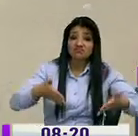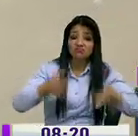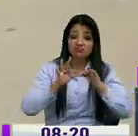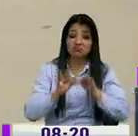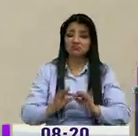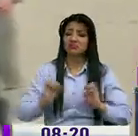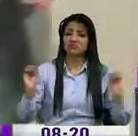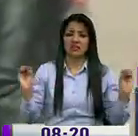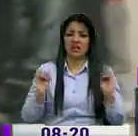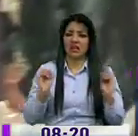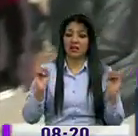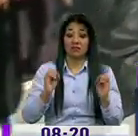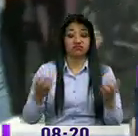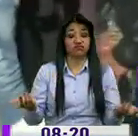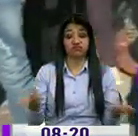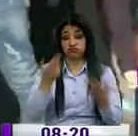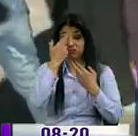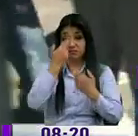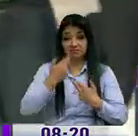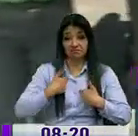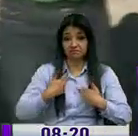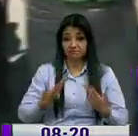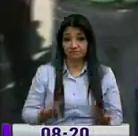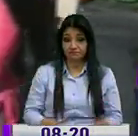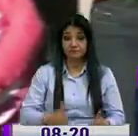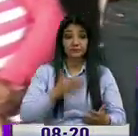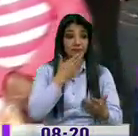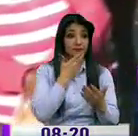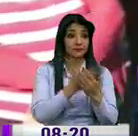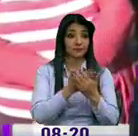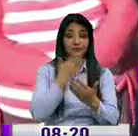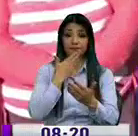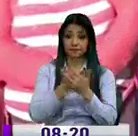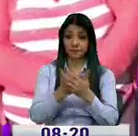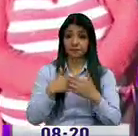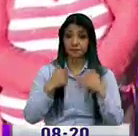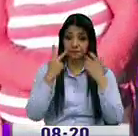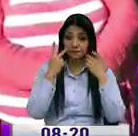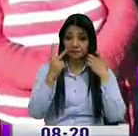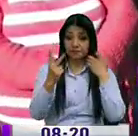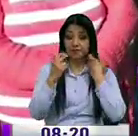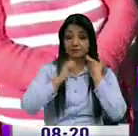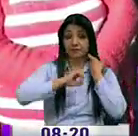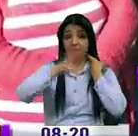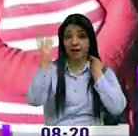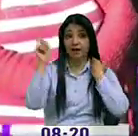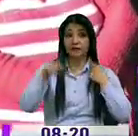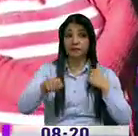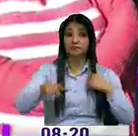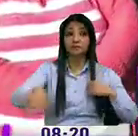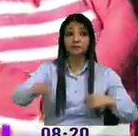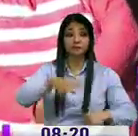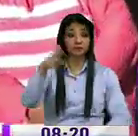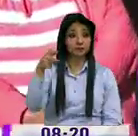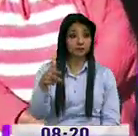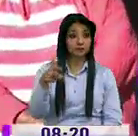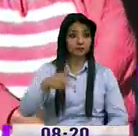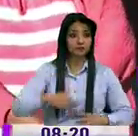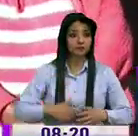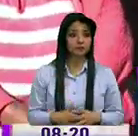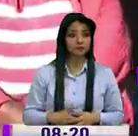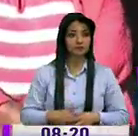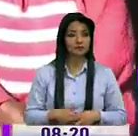vía. Es nuestro pedido, señorita. Muchísimas gracias a usted. Así es, ustedes lo han podido evidenciar a través de las imágenes que hemos